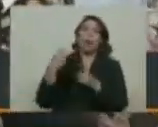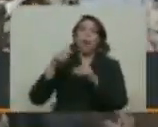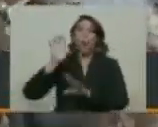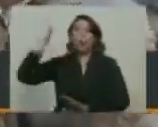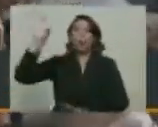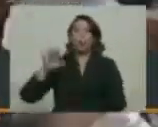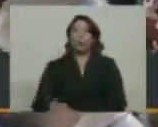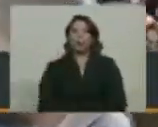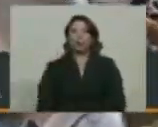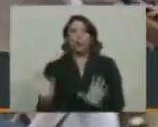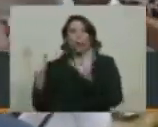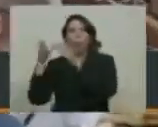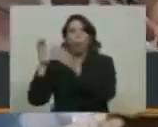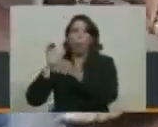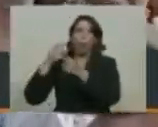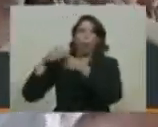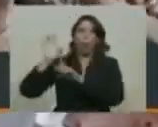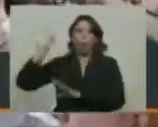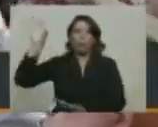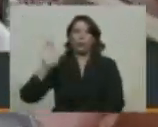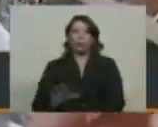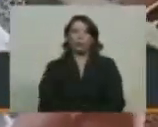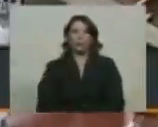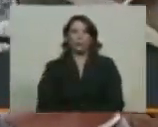grupos extranjeros.